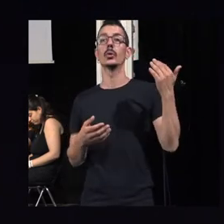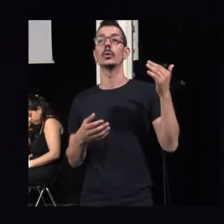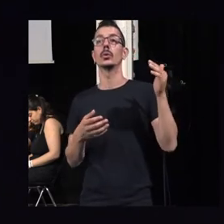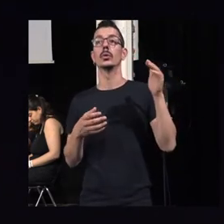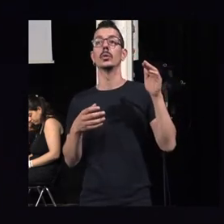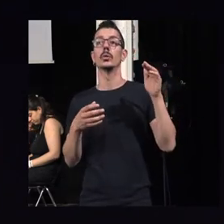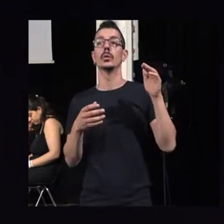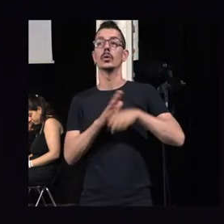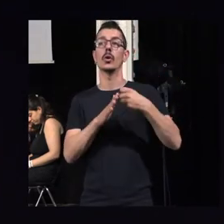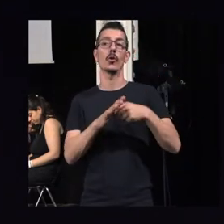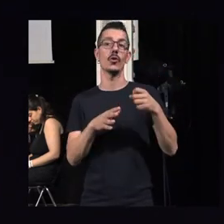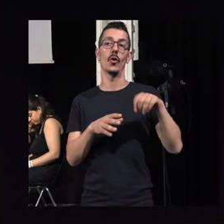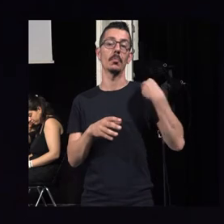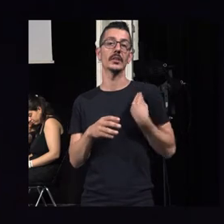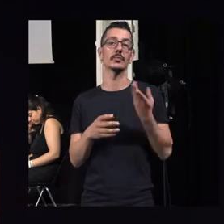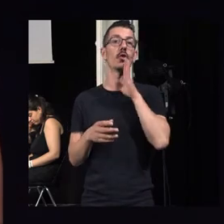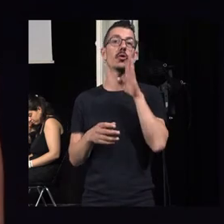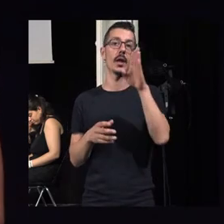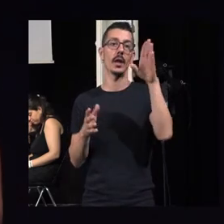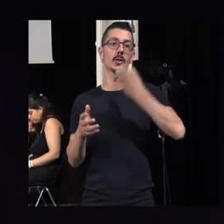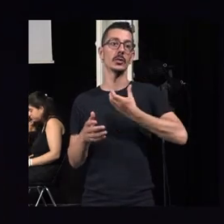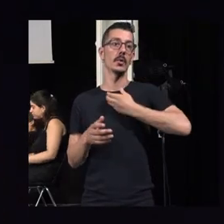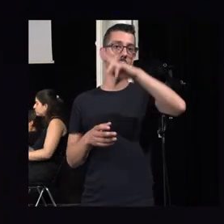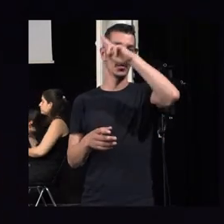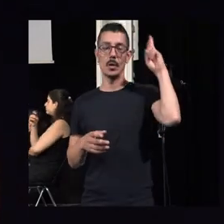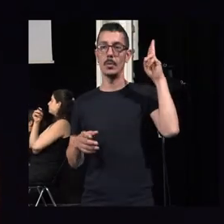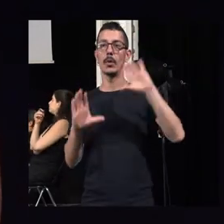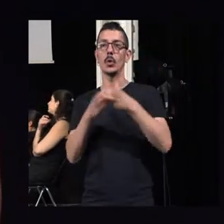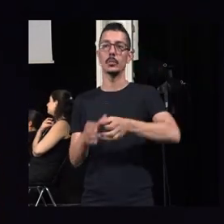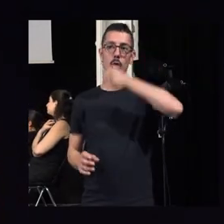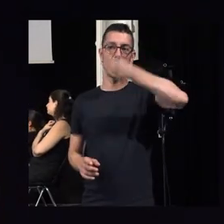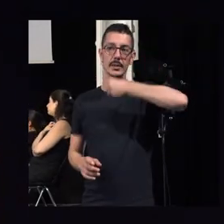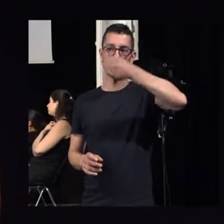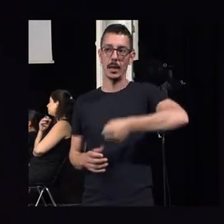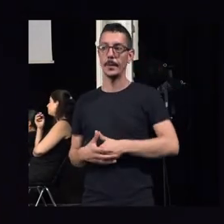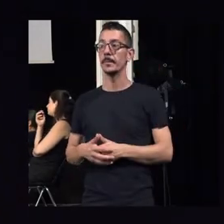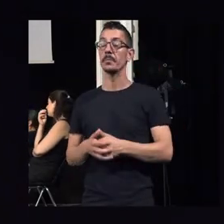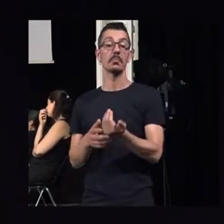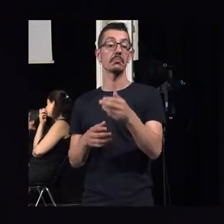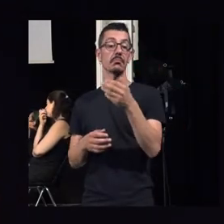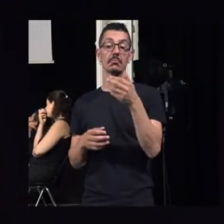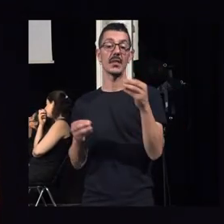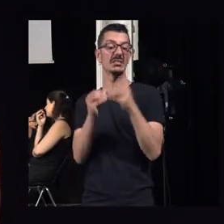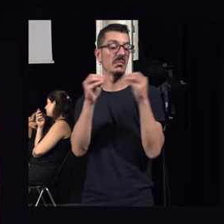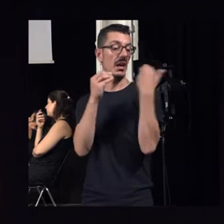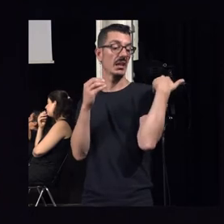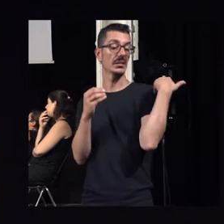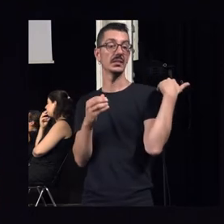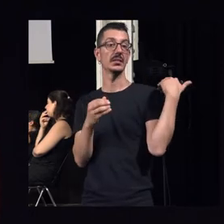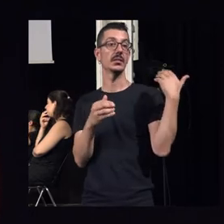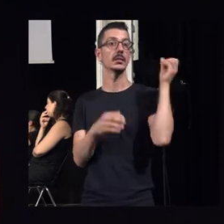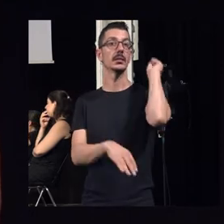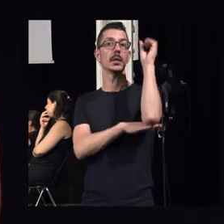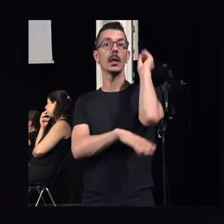están con este rollo en el Ayuntamiento de Madrid, el Grupo Socialista, que en las últimas semanas ha estado ahí dando charlas en